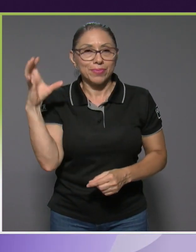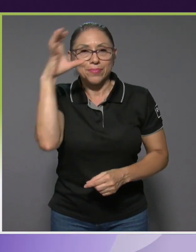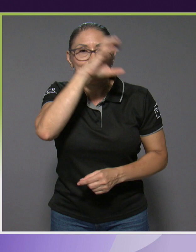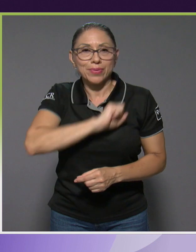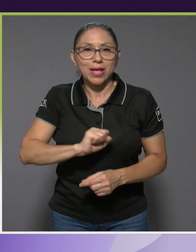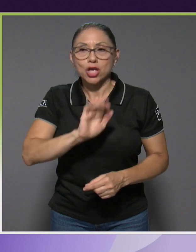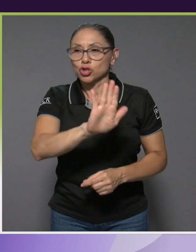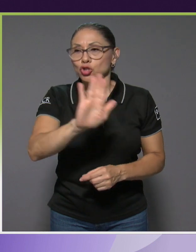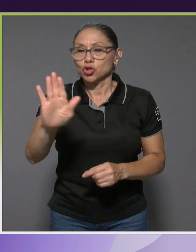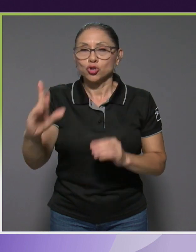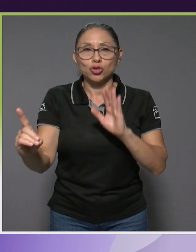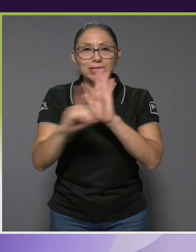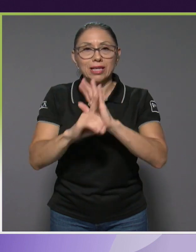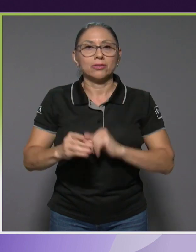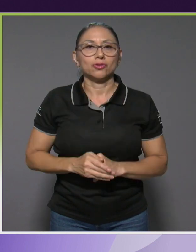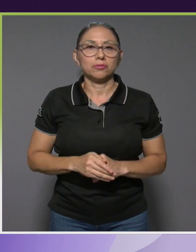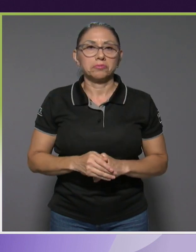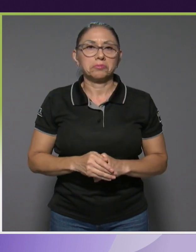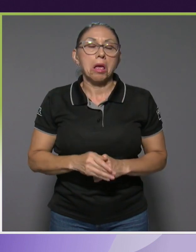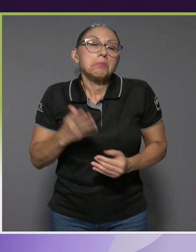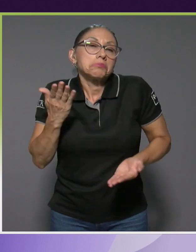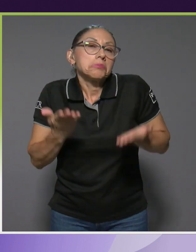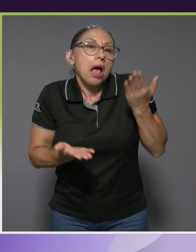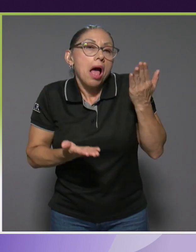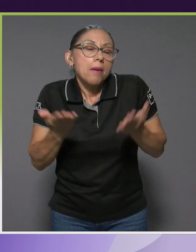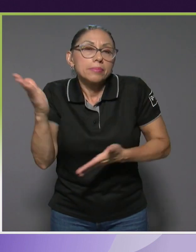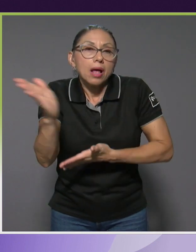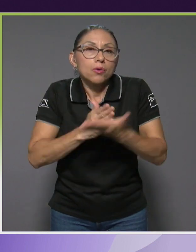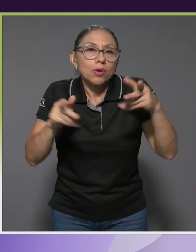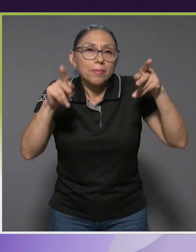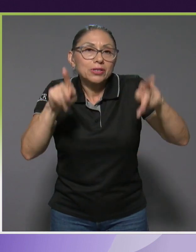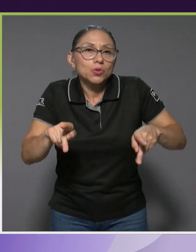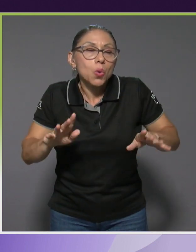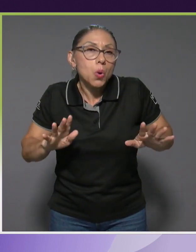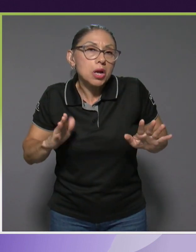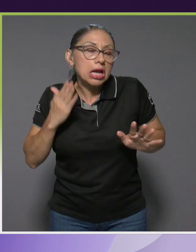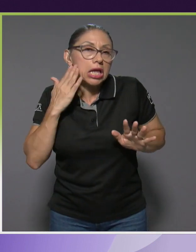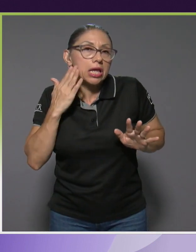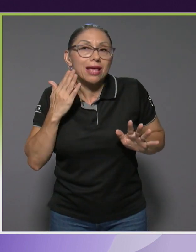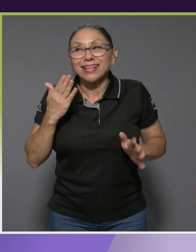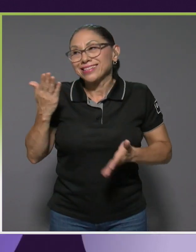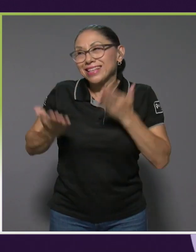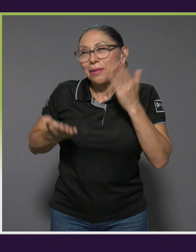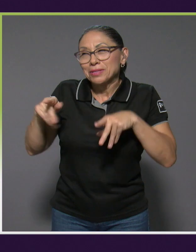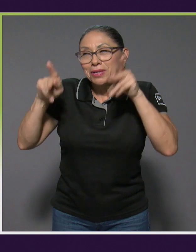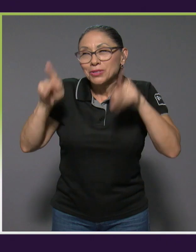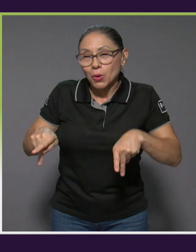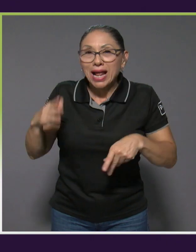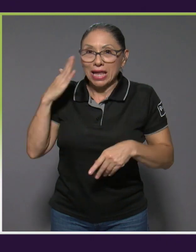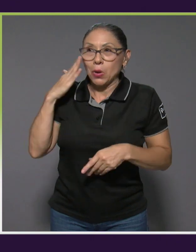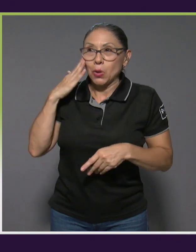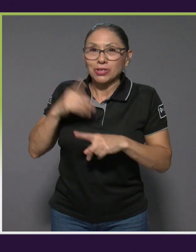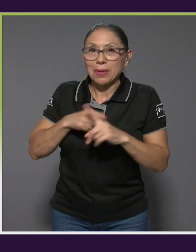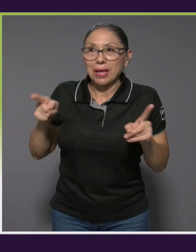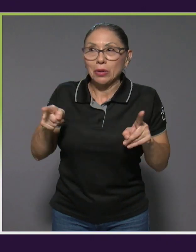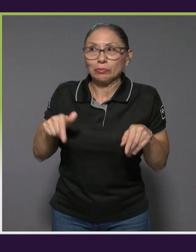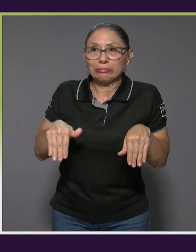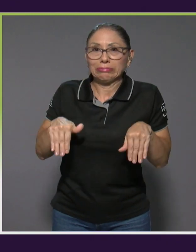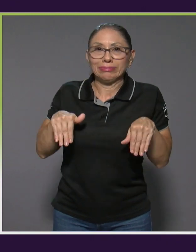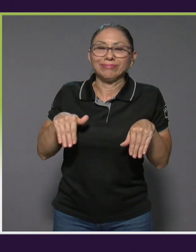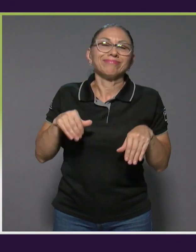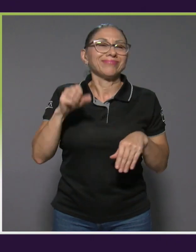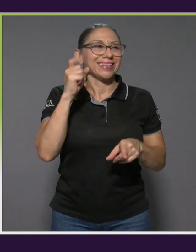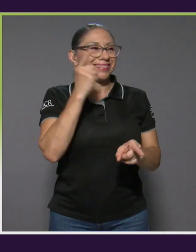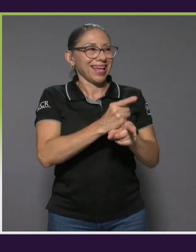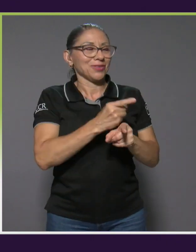derechos. Igual, puede haber alguien que... aunque lo conozcan, no... Exacto, que no actúa porque no usa